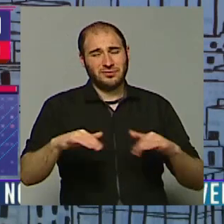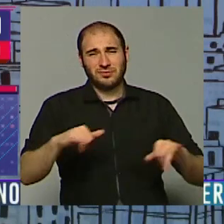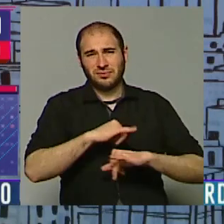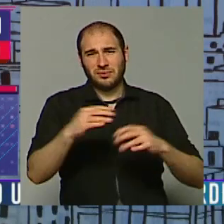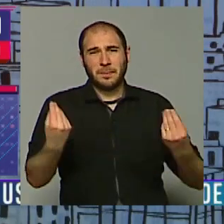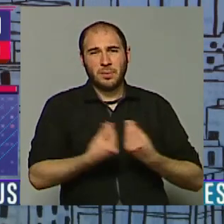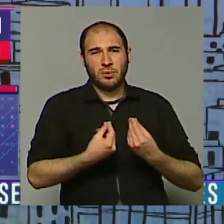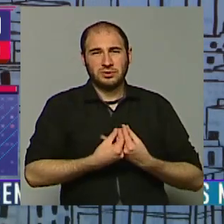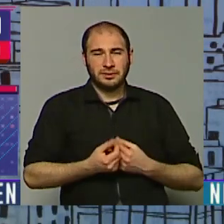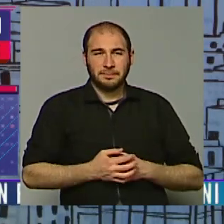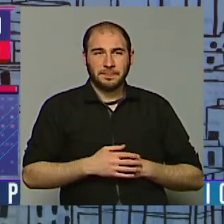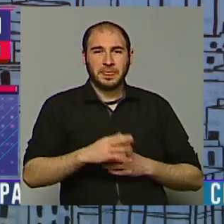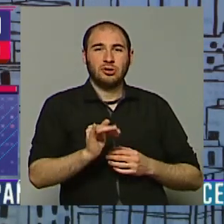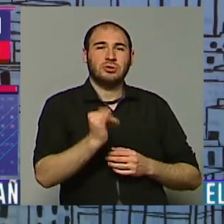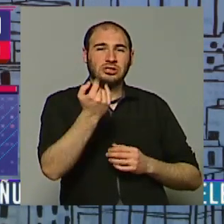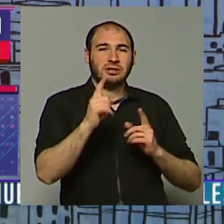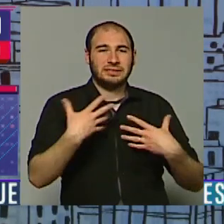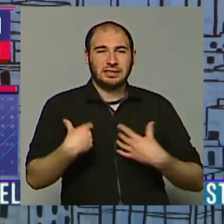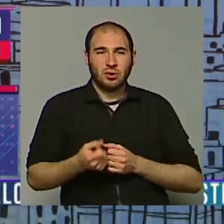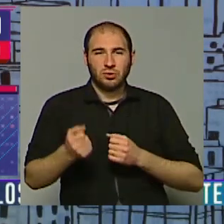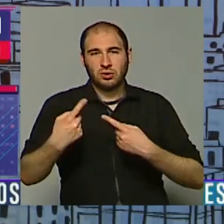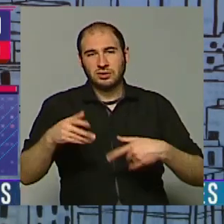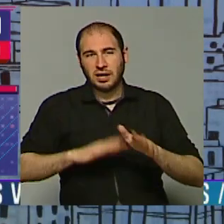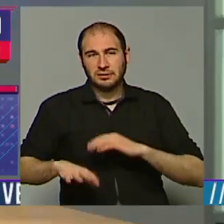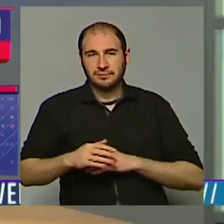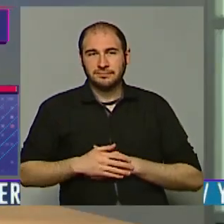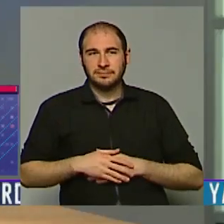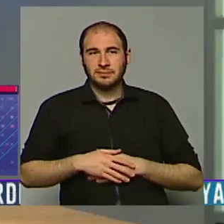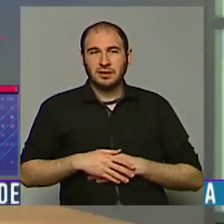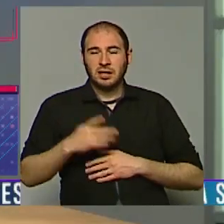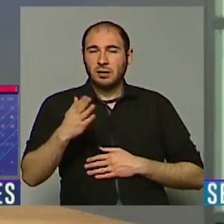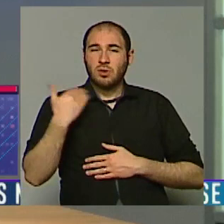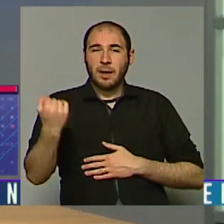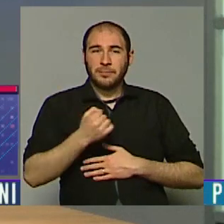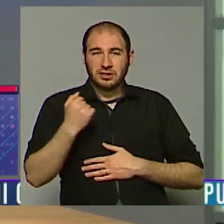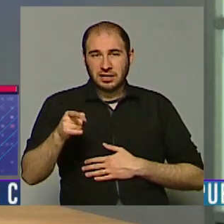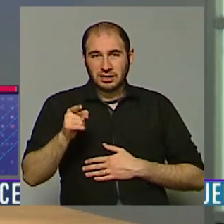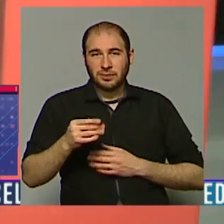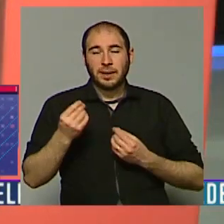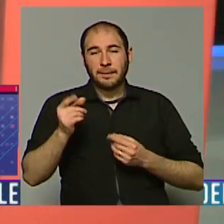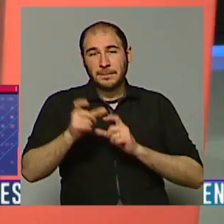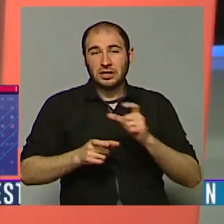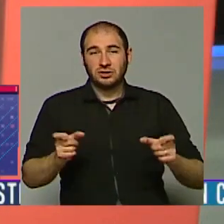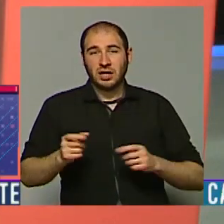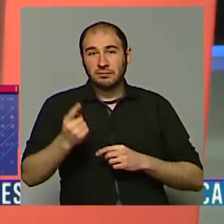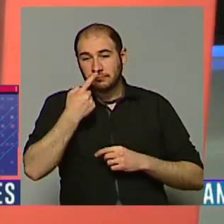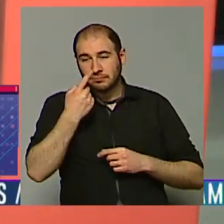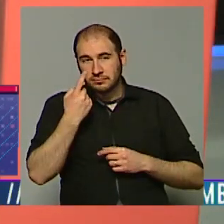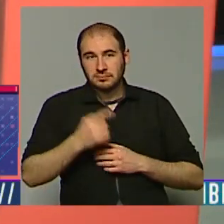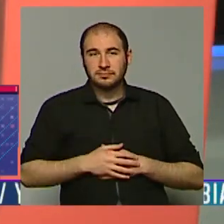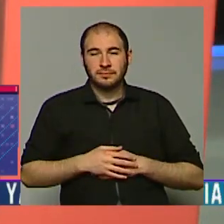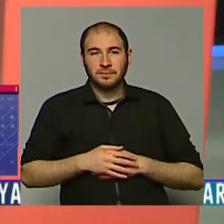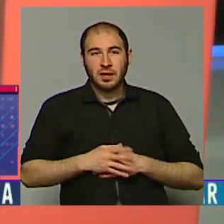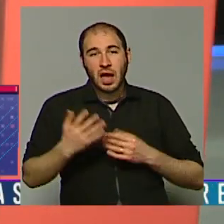información al respecto, tanto de nutrición como de salud, de práctica, etcétera. Bueno, es importante tener en cuenta eso, digo, para aquellos que por ahí tienen la curiosidad, que tal